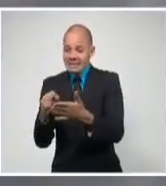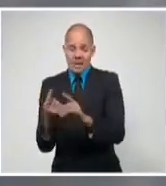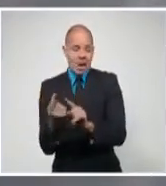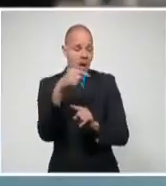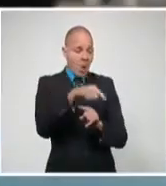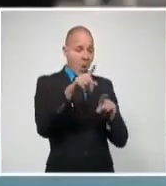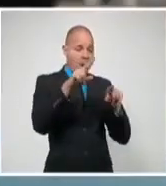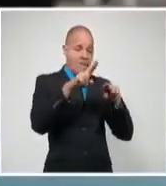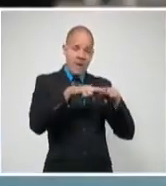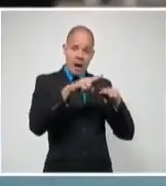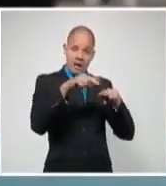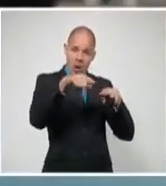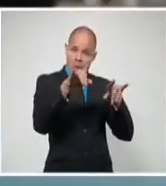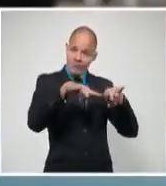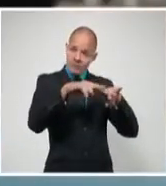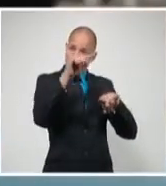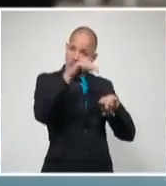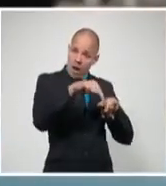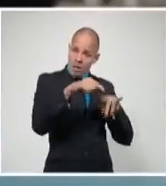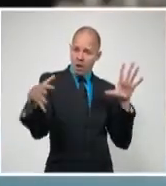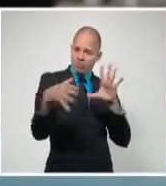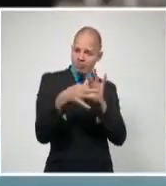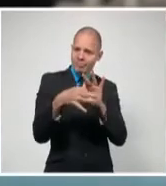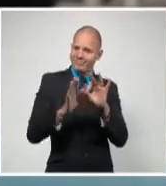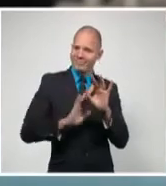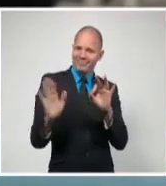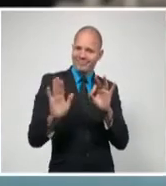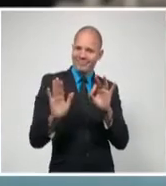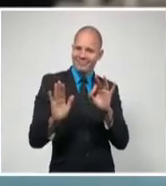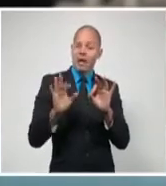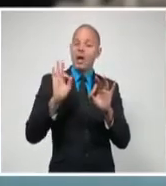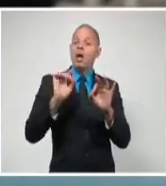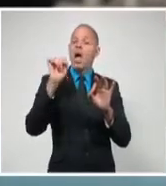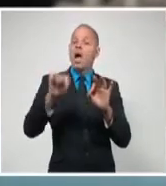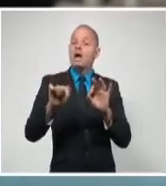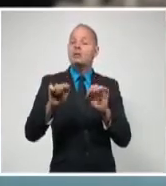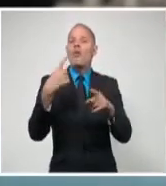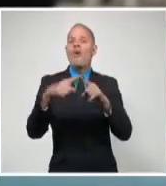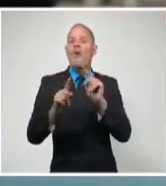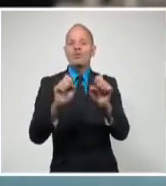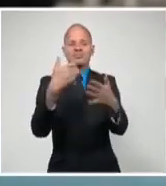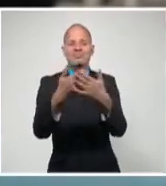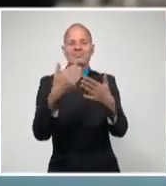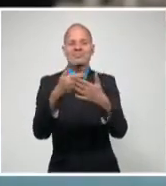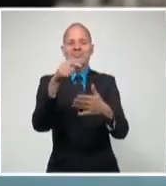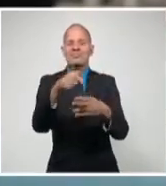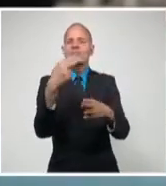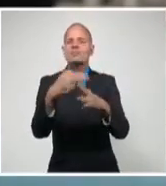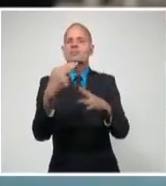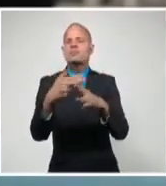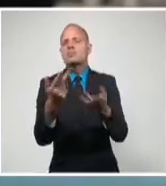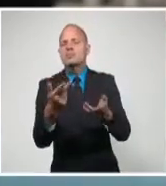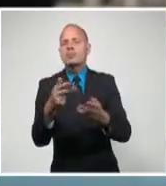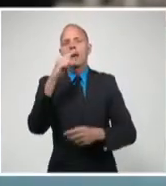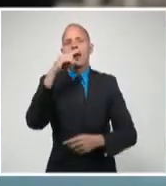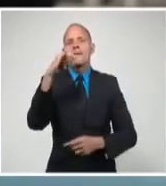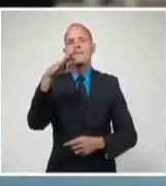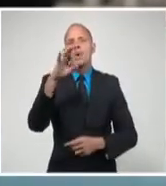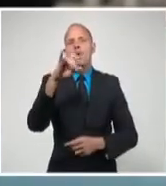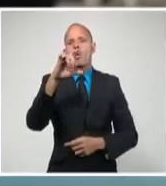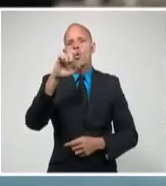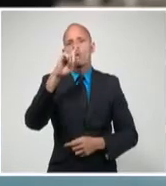la gran apuesta de Biocuba Pharma en la Universidad de La Habana. Es un laboratorio que es coordinado y dirigido de forma conjunta entre la universidad y el